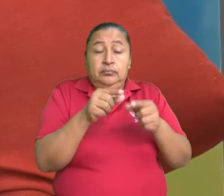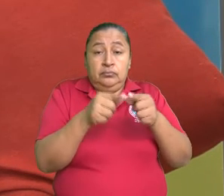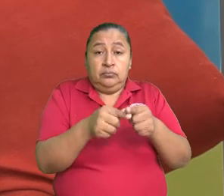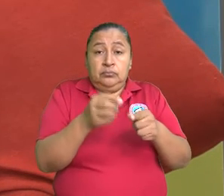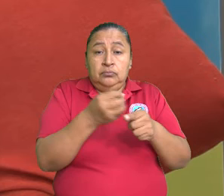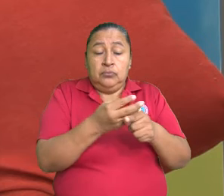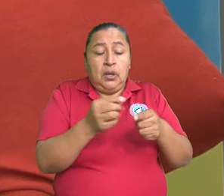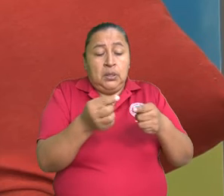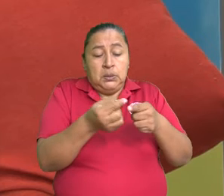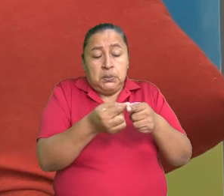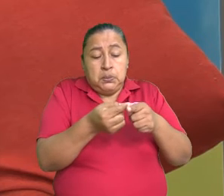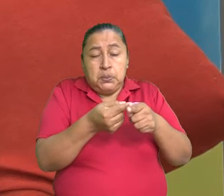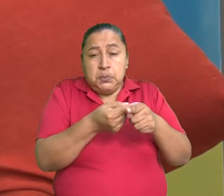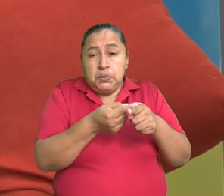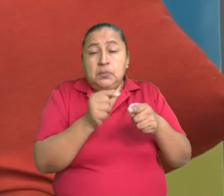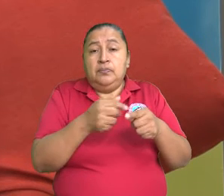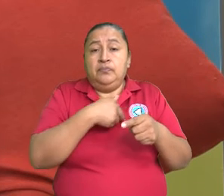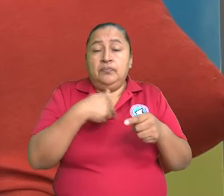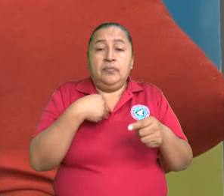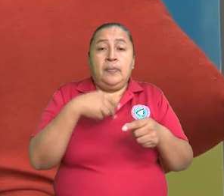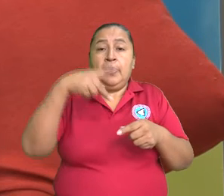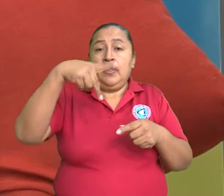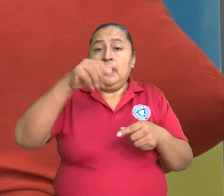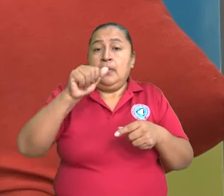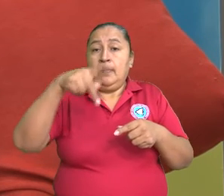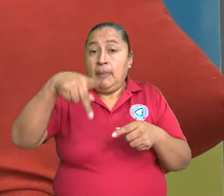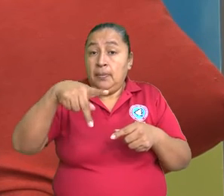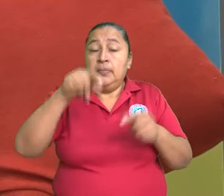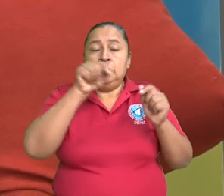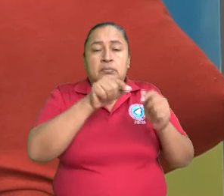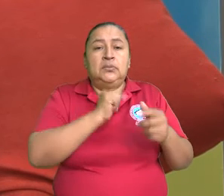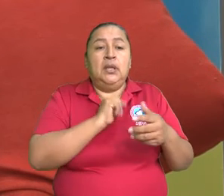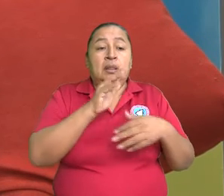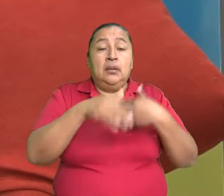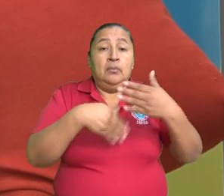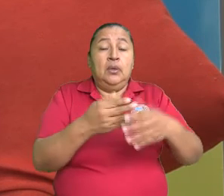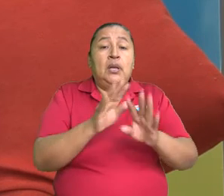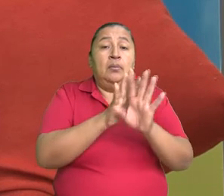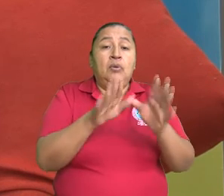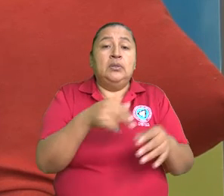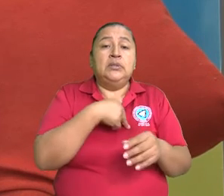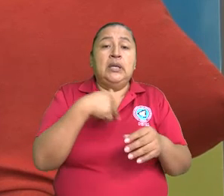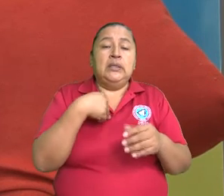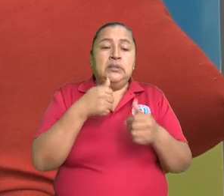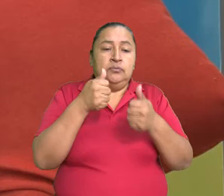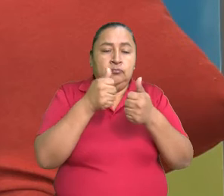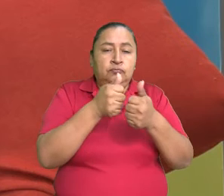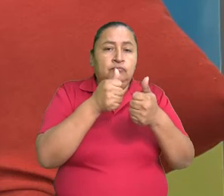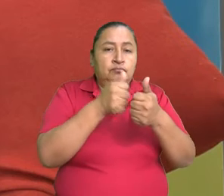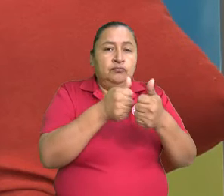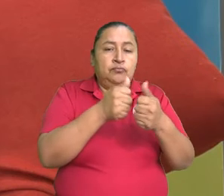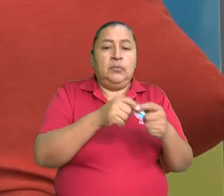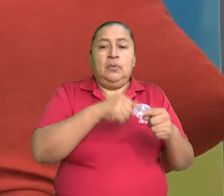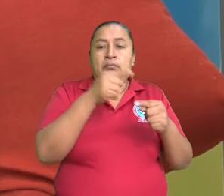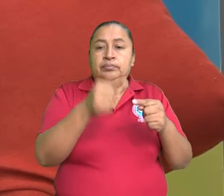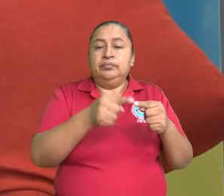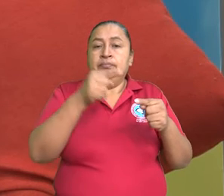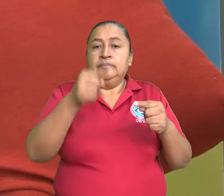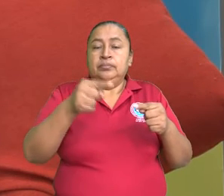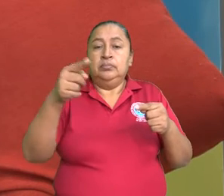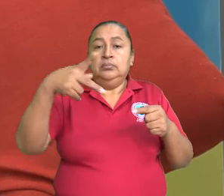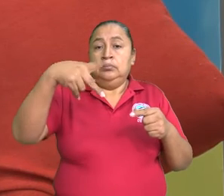se queman las verrugas genitales, se hace su Papa Nicolau y ellas se le hace un seguimiento seriado de Papa